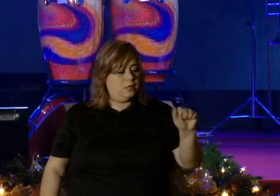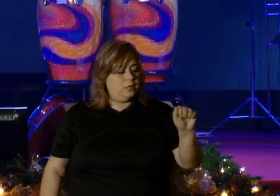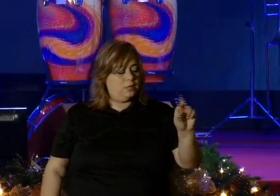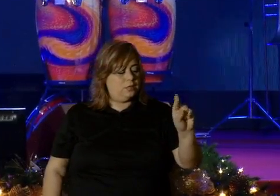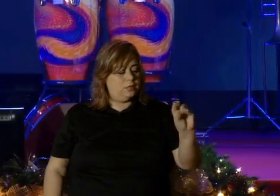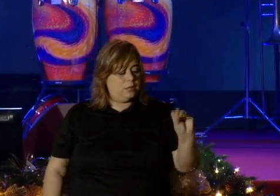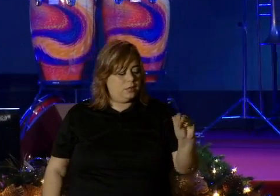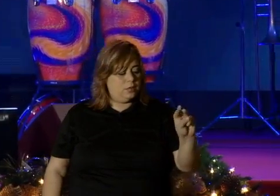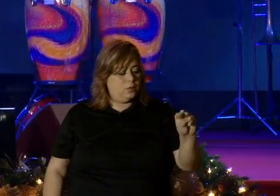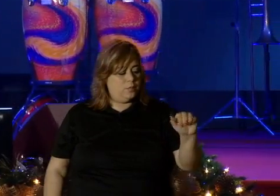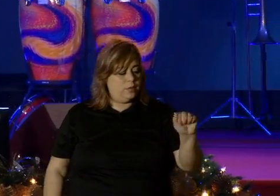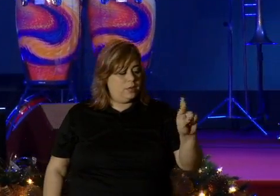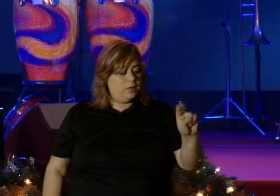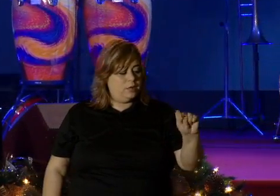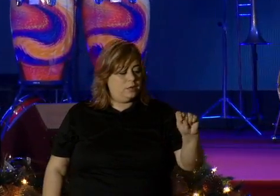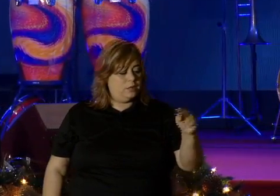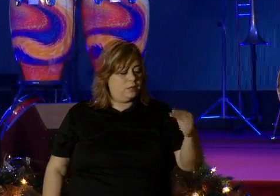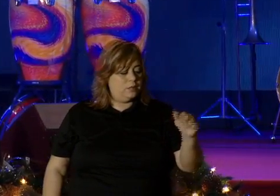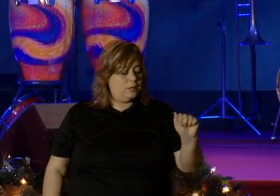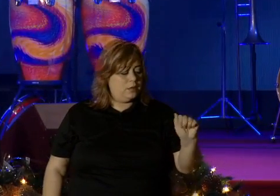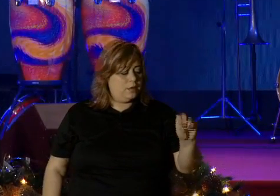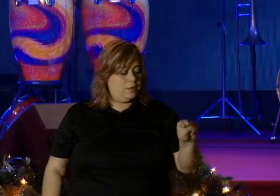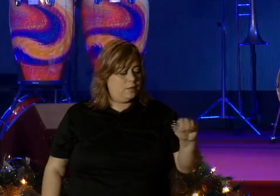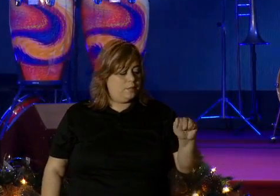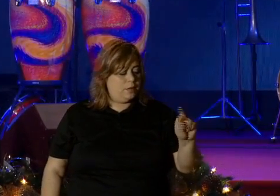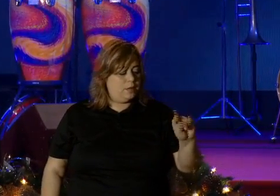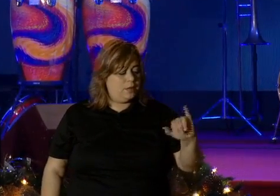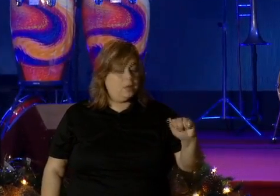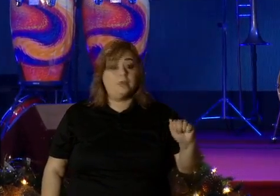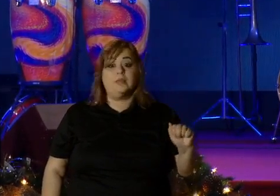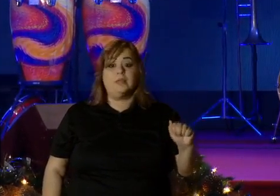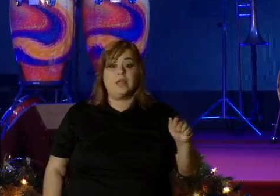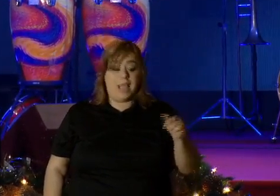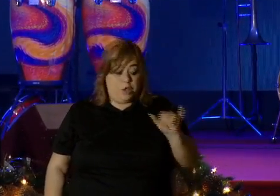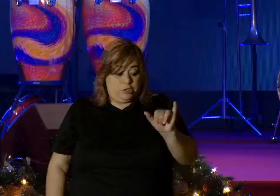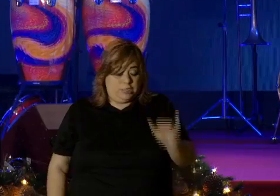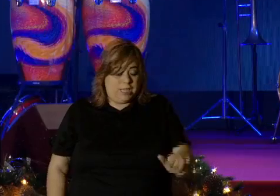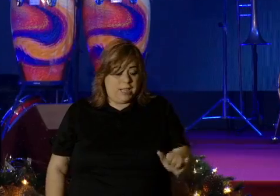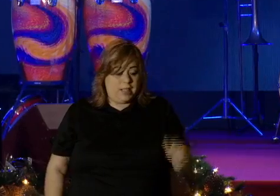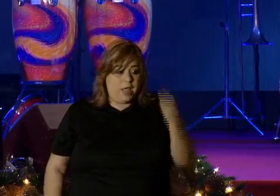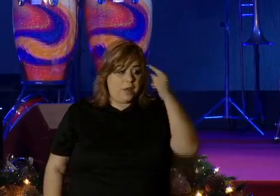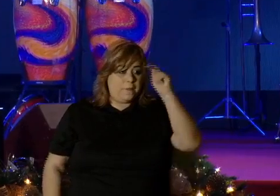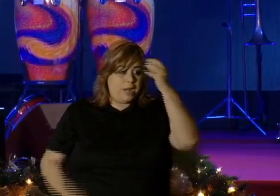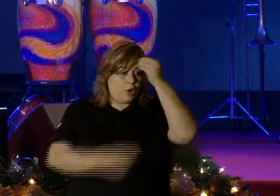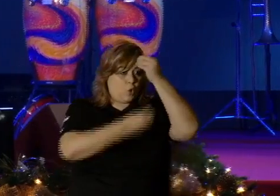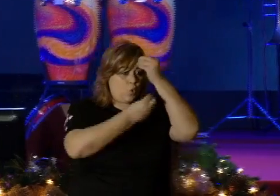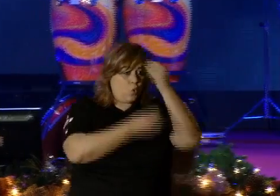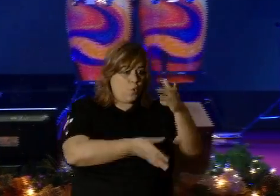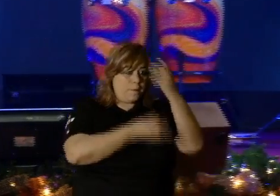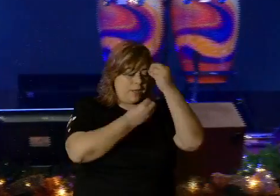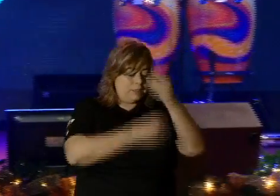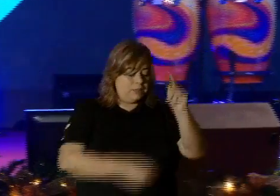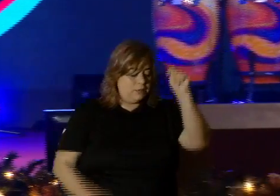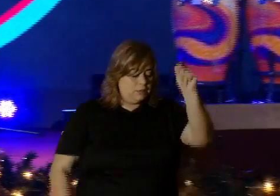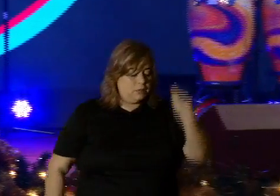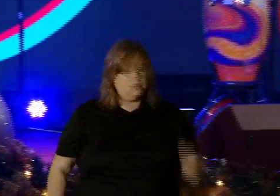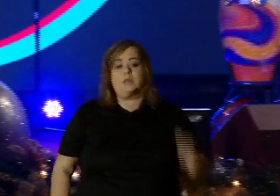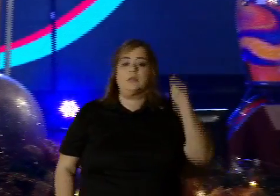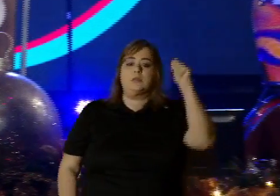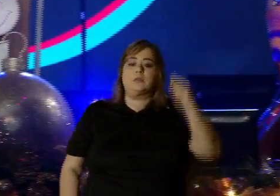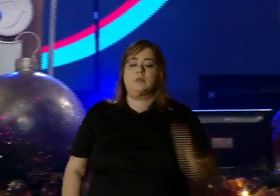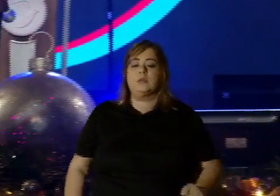¿qué? Testimonio. Dios va a hacer algo en tu vida, pero más vale que uses lo que Dios. Antes de